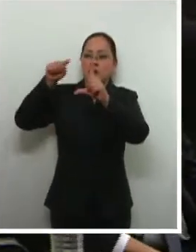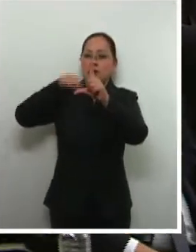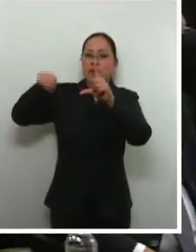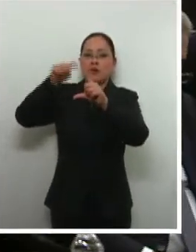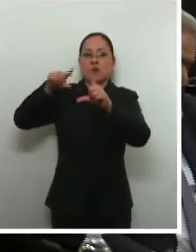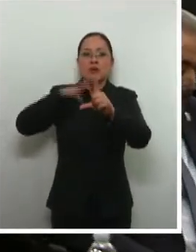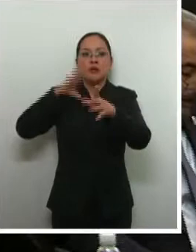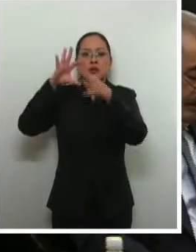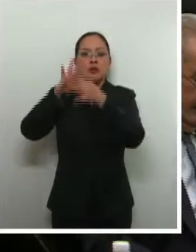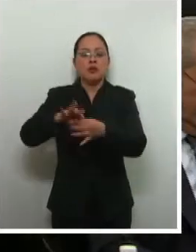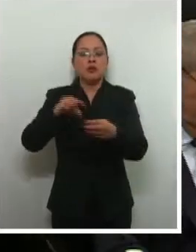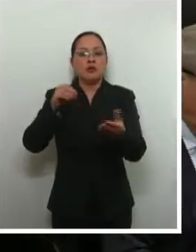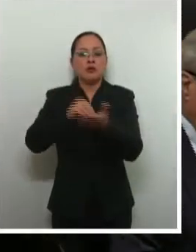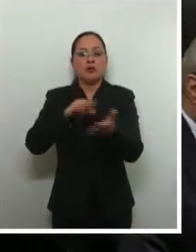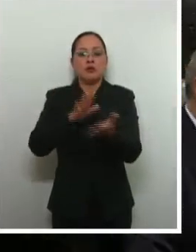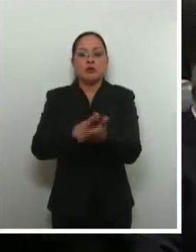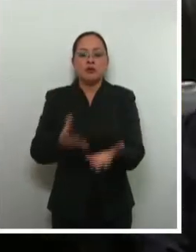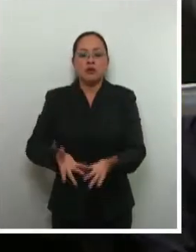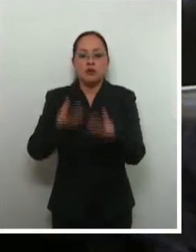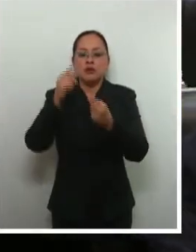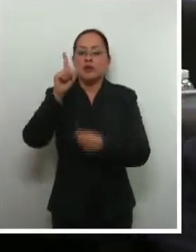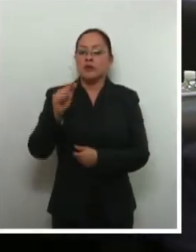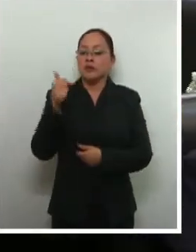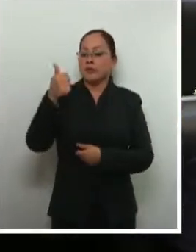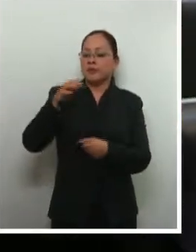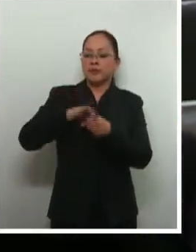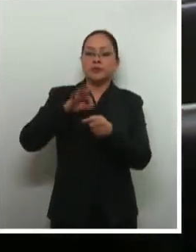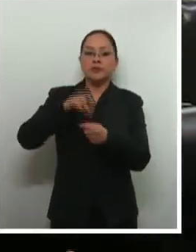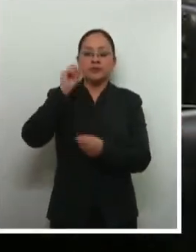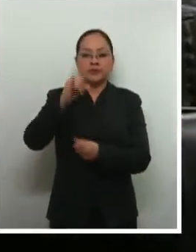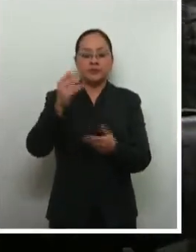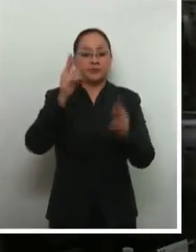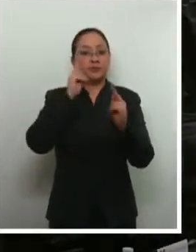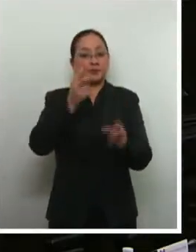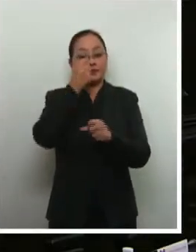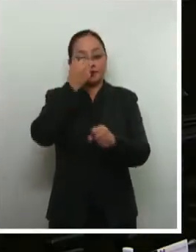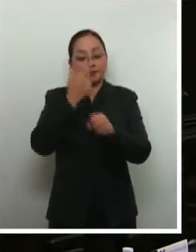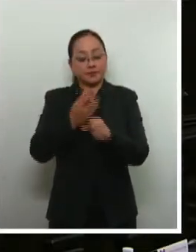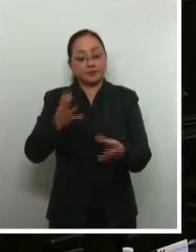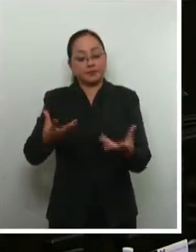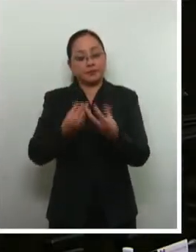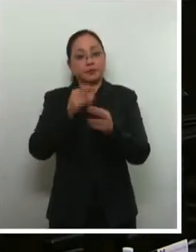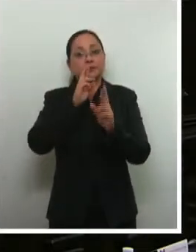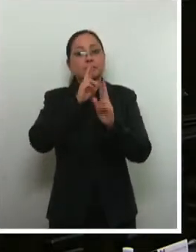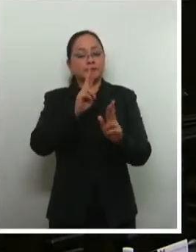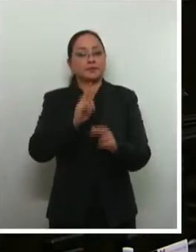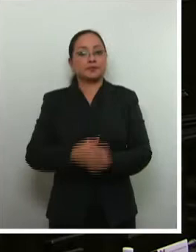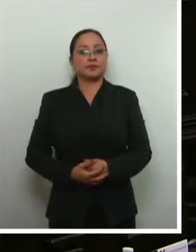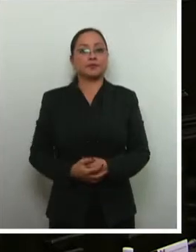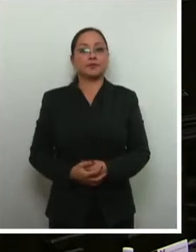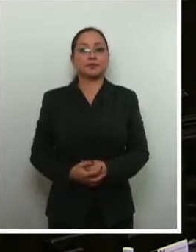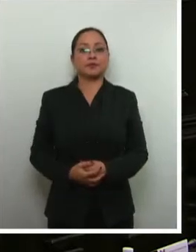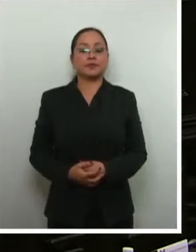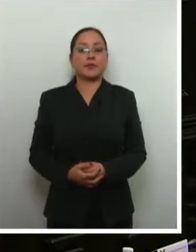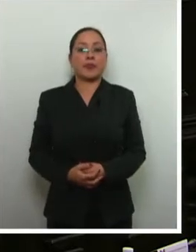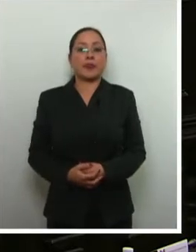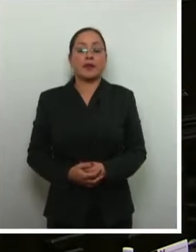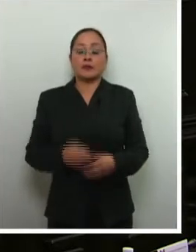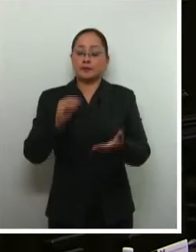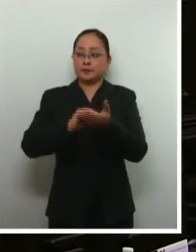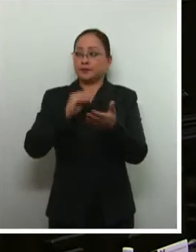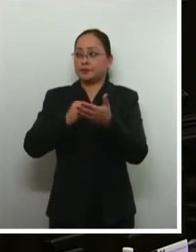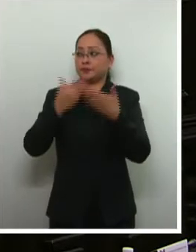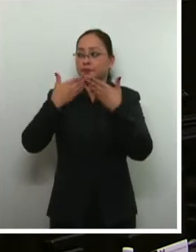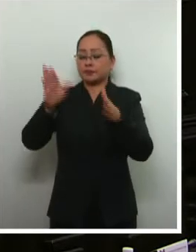se han registrado 76 votos a favor. Pero escuchemos cuál es el resultado final. Sigue abierto